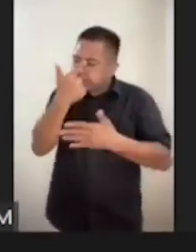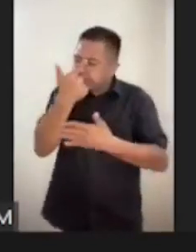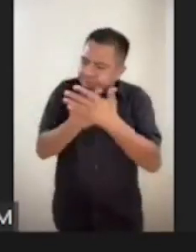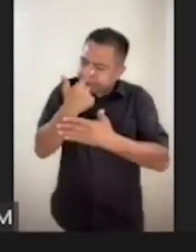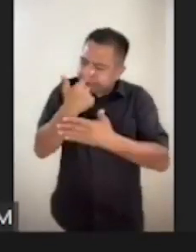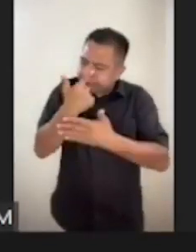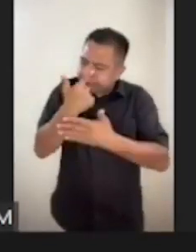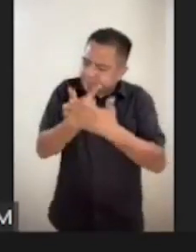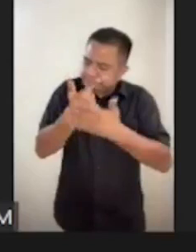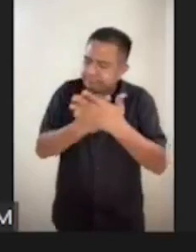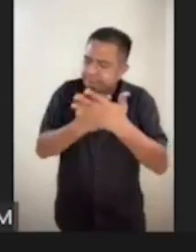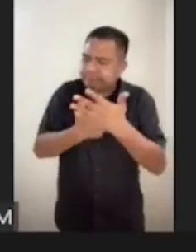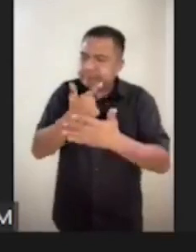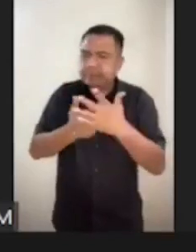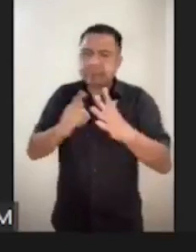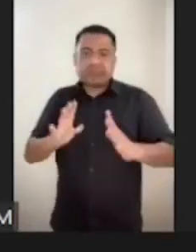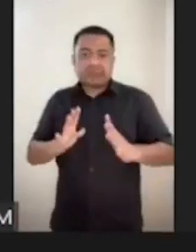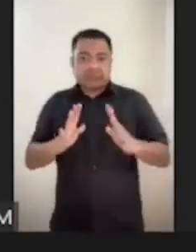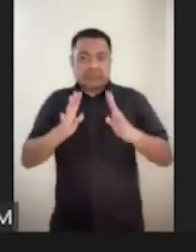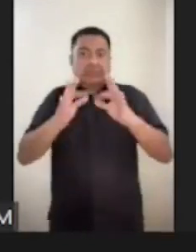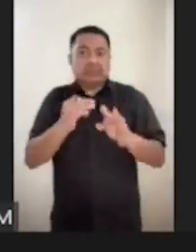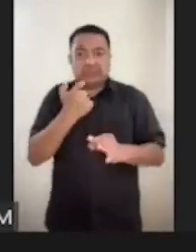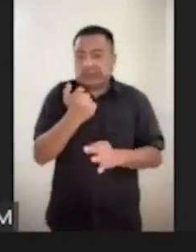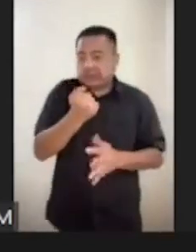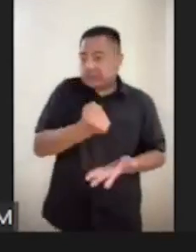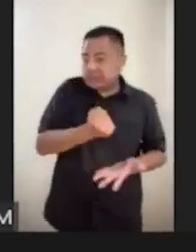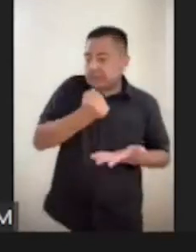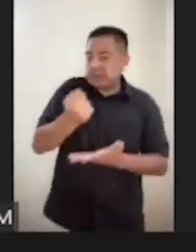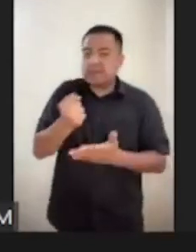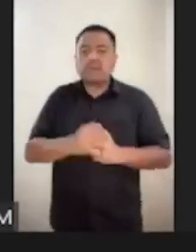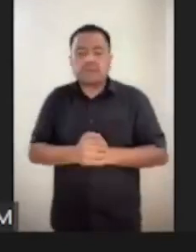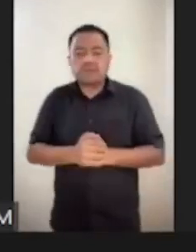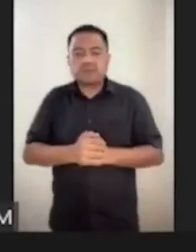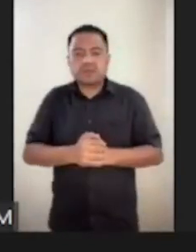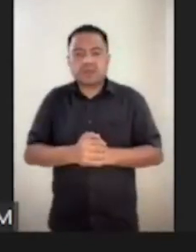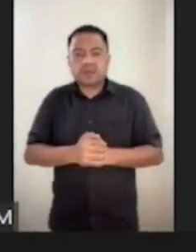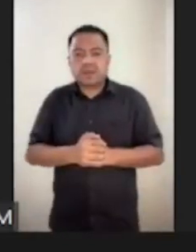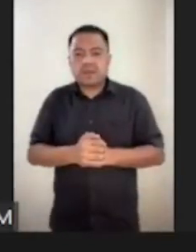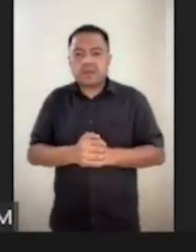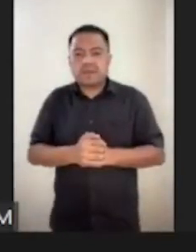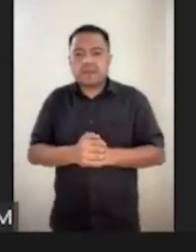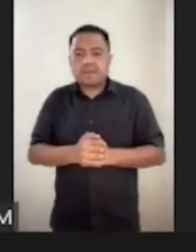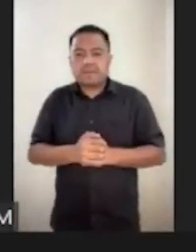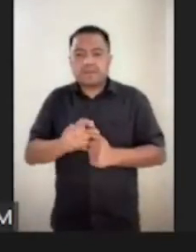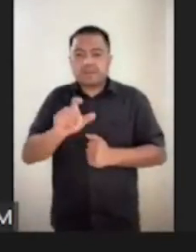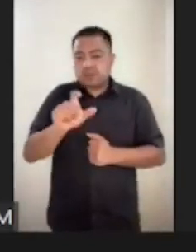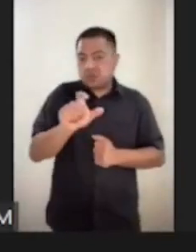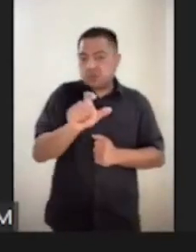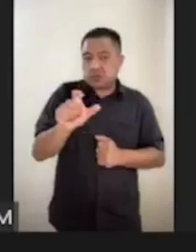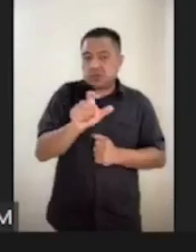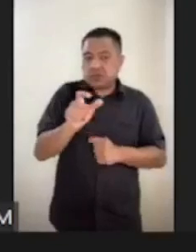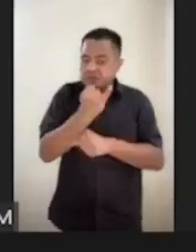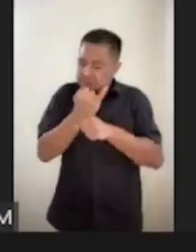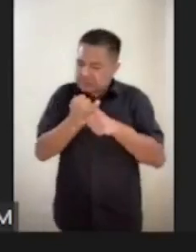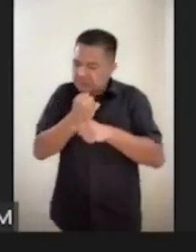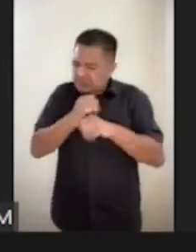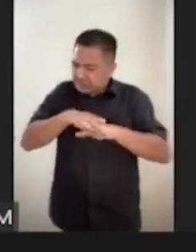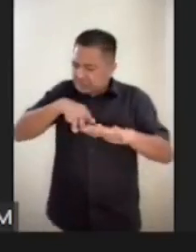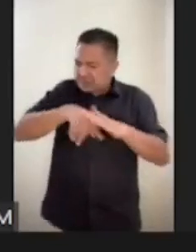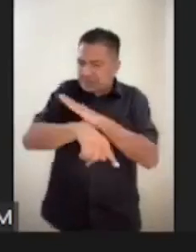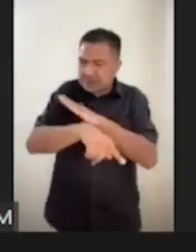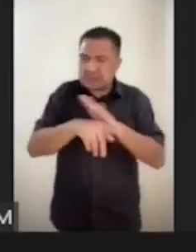su procedencia. No sé, cuando se analizó, o sea, en